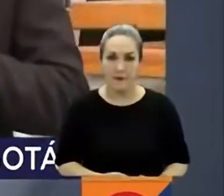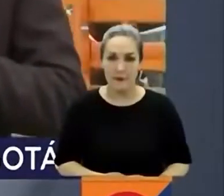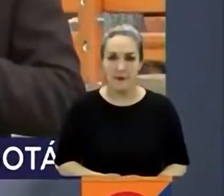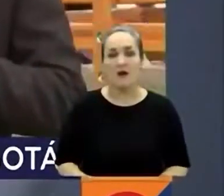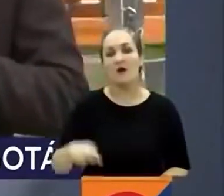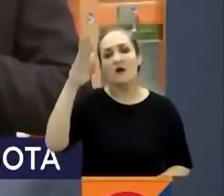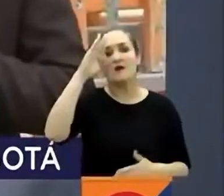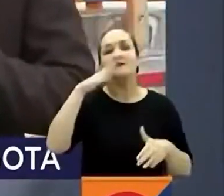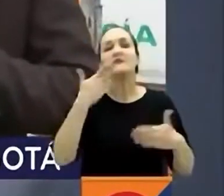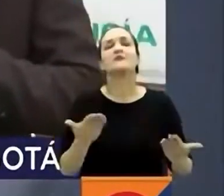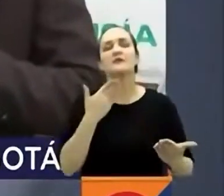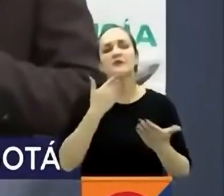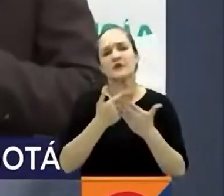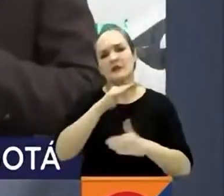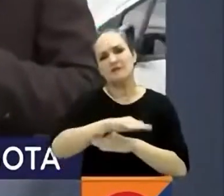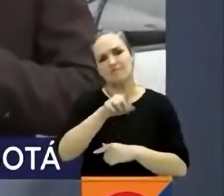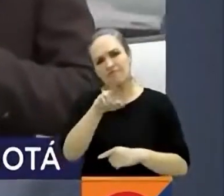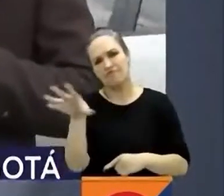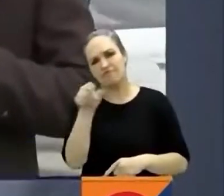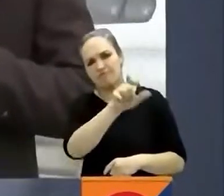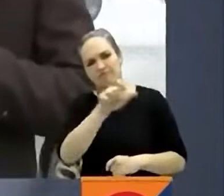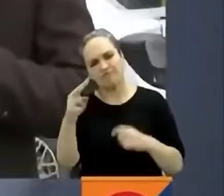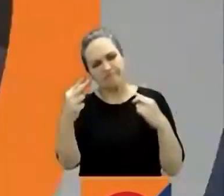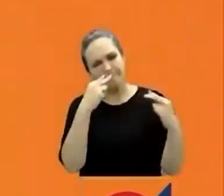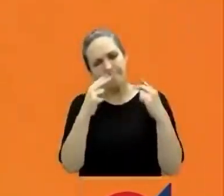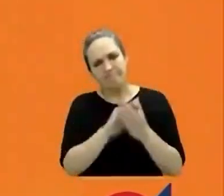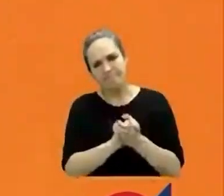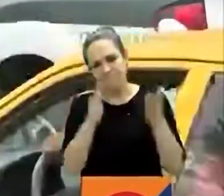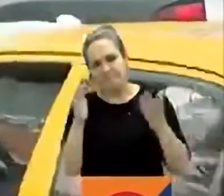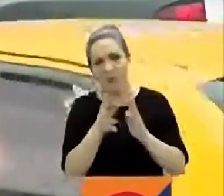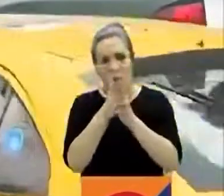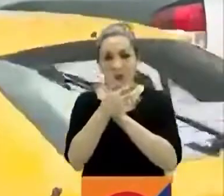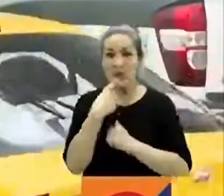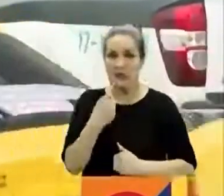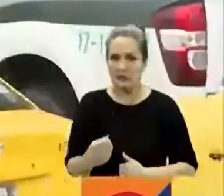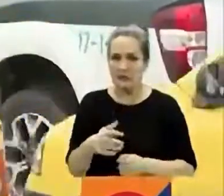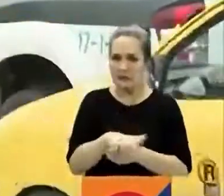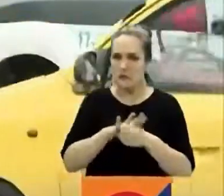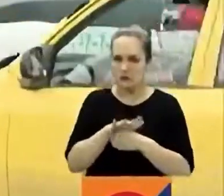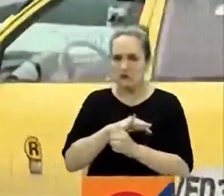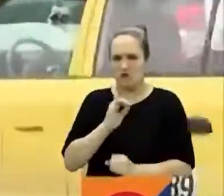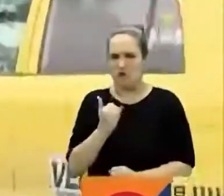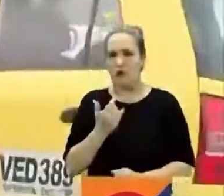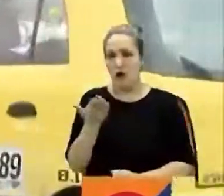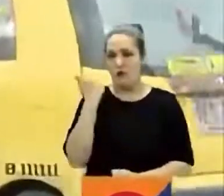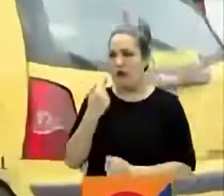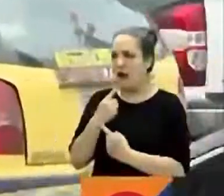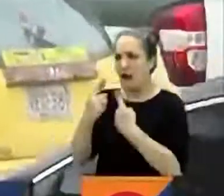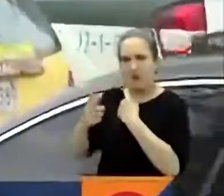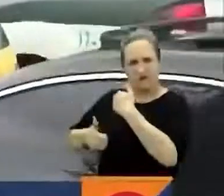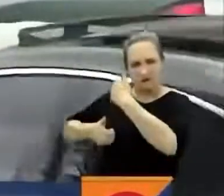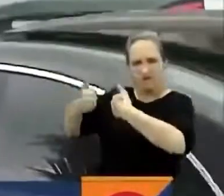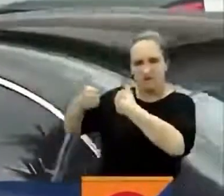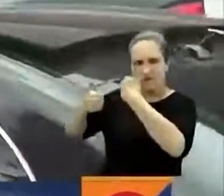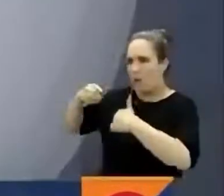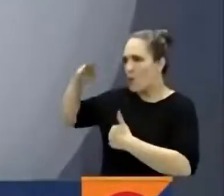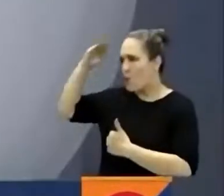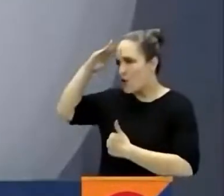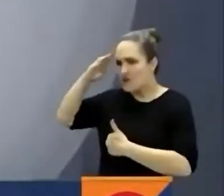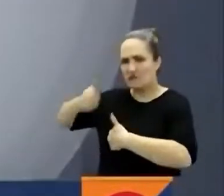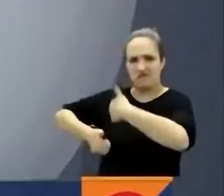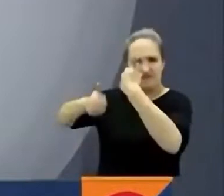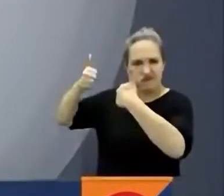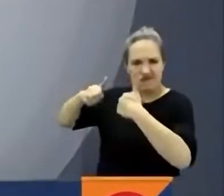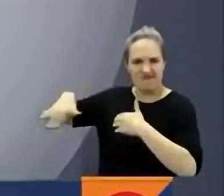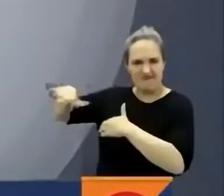Hola, ¿qué tal? Buenas tardes, José, para usted, para todos los televidentes. Es bastante complejo. Estábamos hablando precisamente con las autoridades, el comandante operativo de la